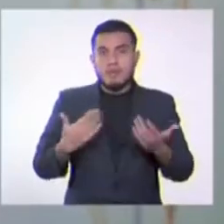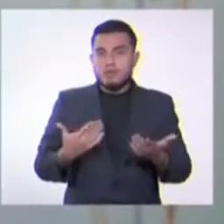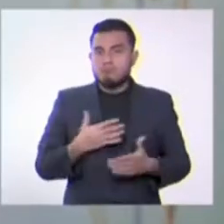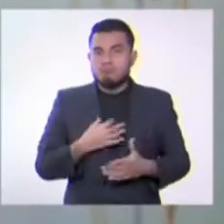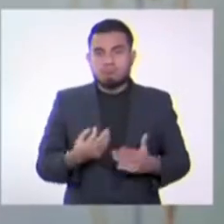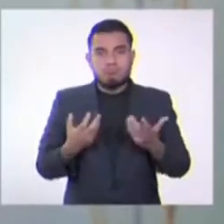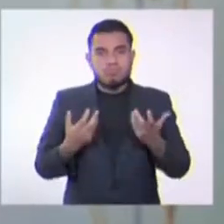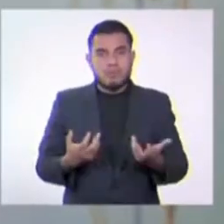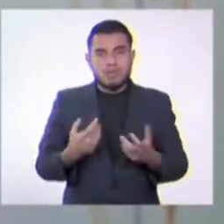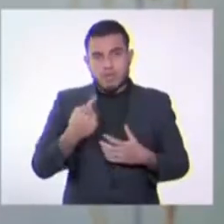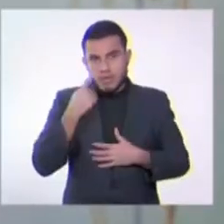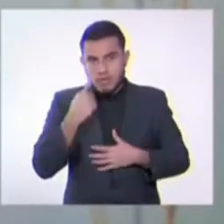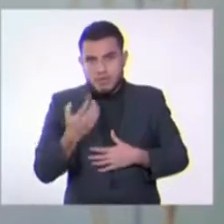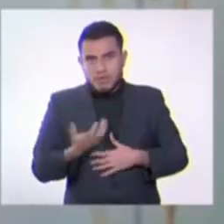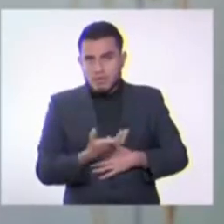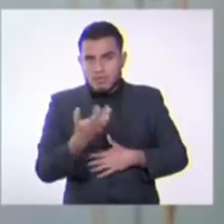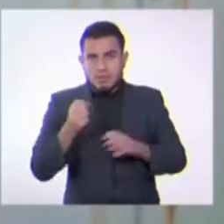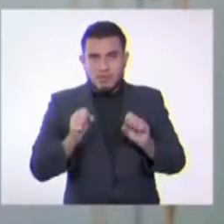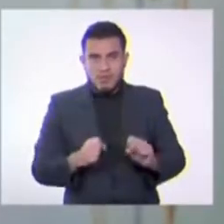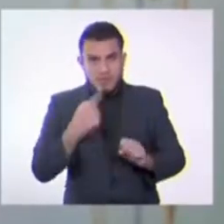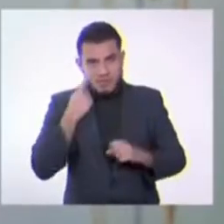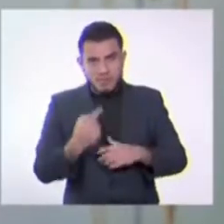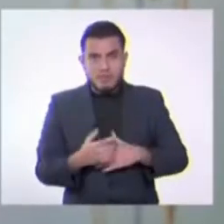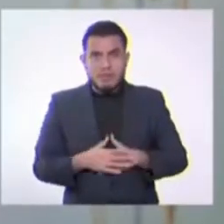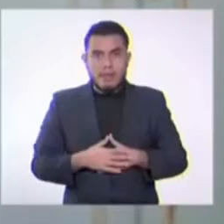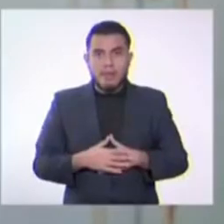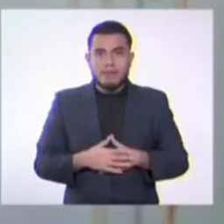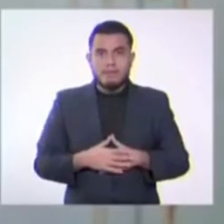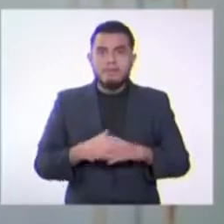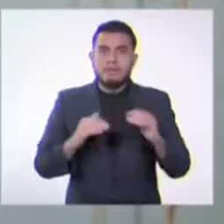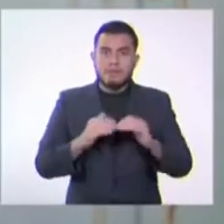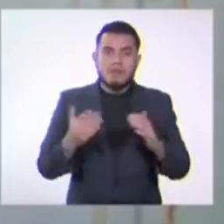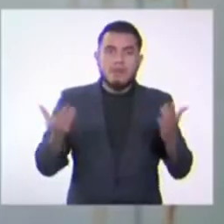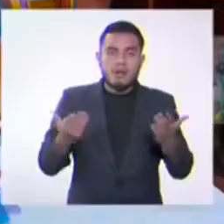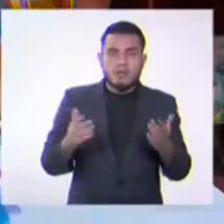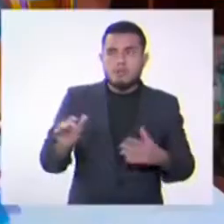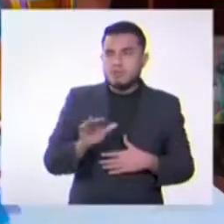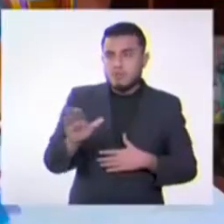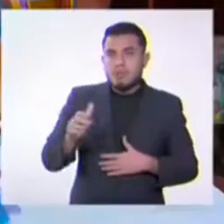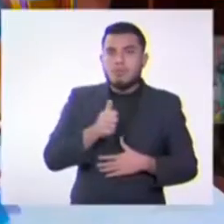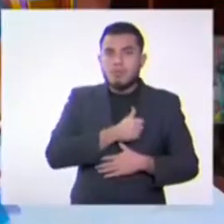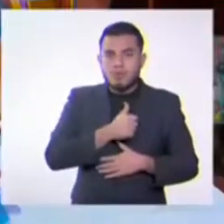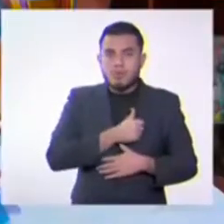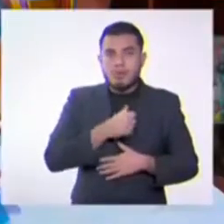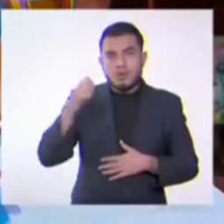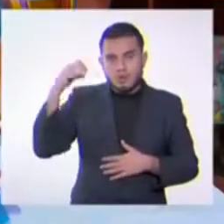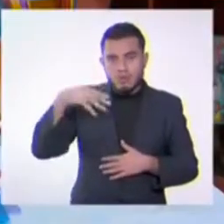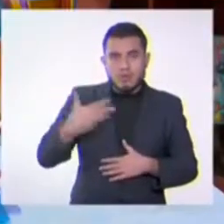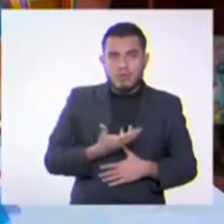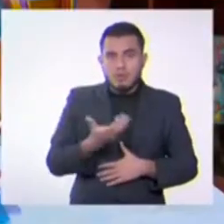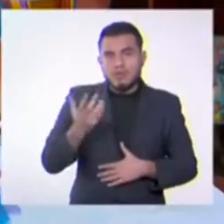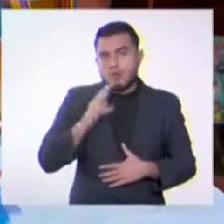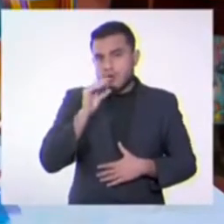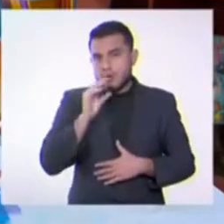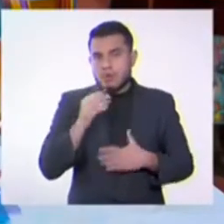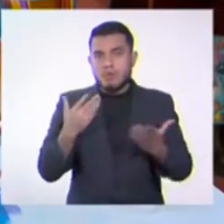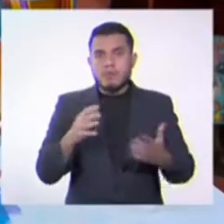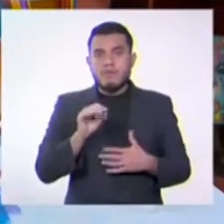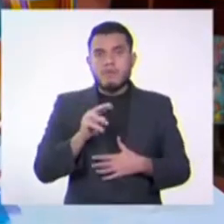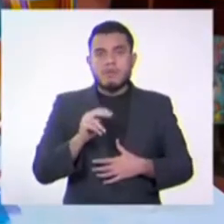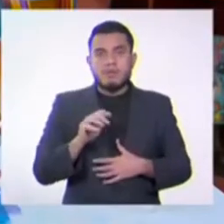a la vista, como puedes observarlos, que también generan su propia luz. Cuando hablamos de fuentes de luz